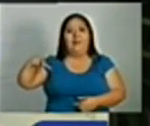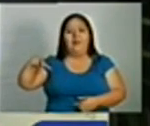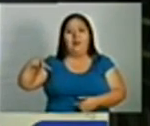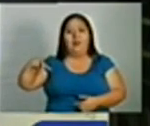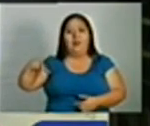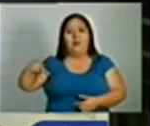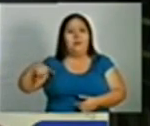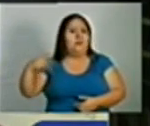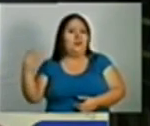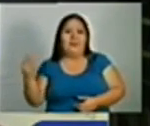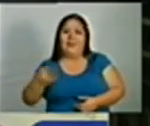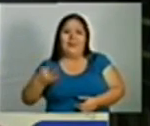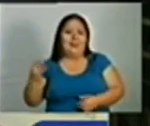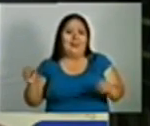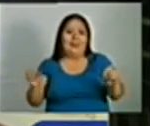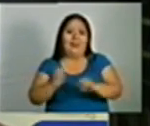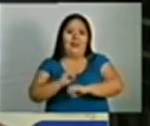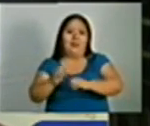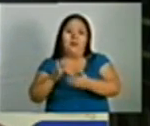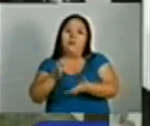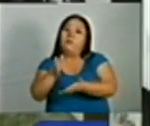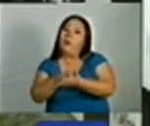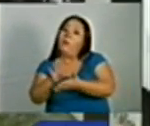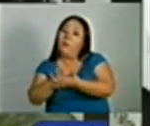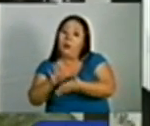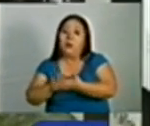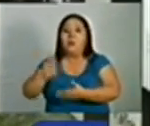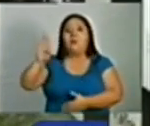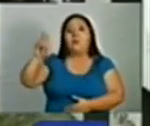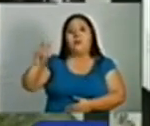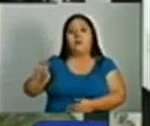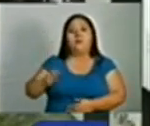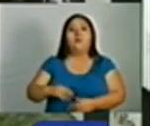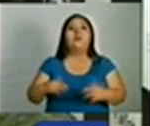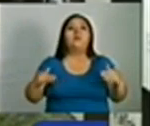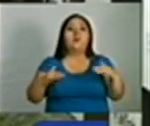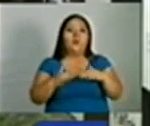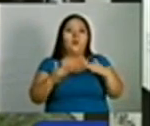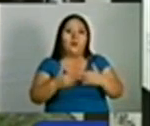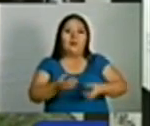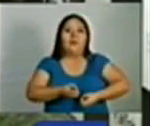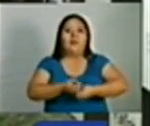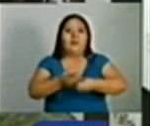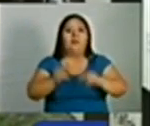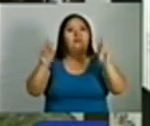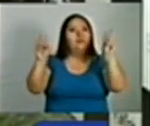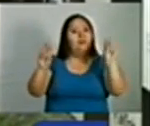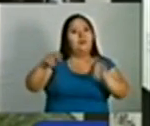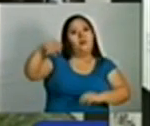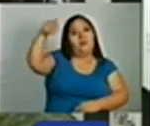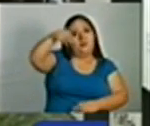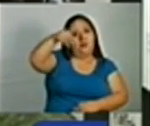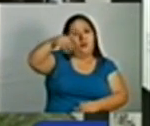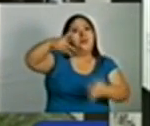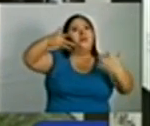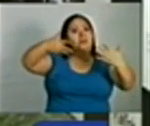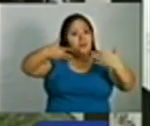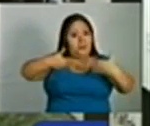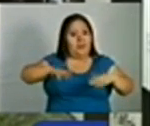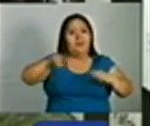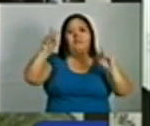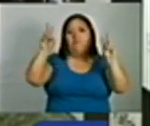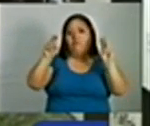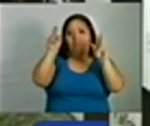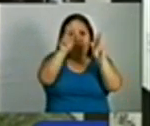no se necesita nada, solo llegar y pagar con Bitcoin. También les informo que en la parte de educación ya se cuenta con un